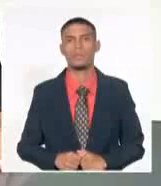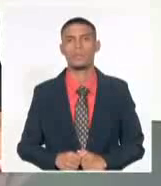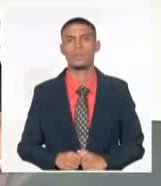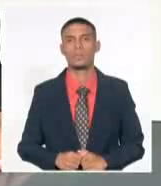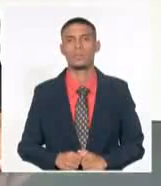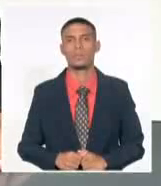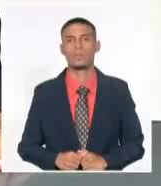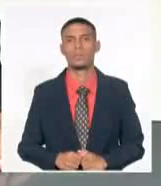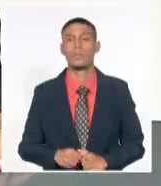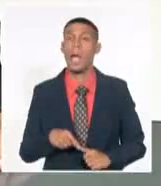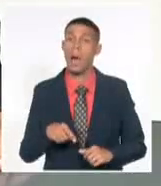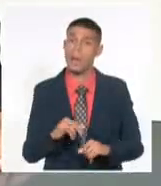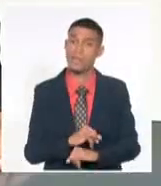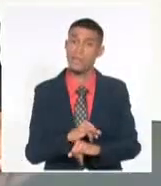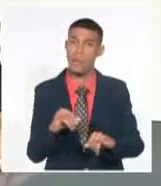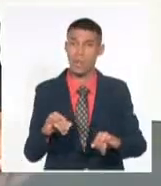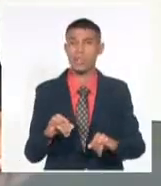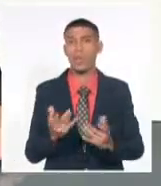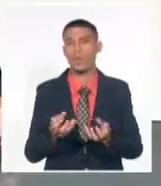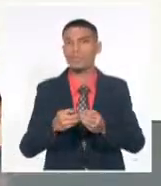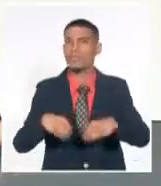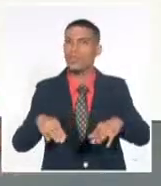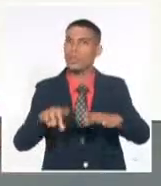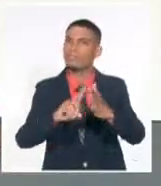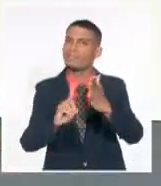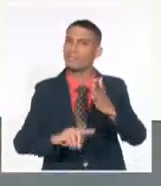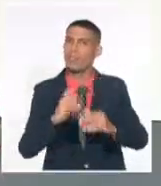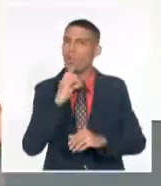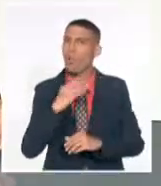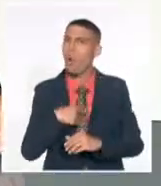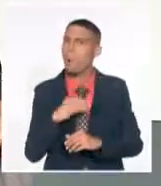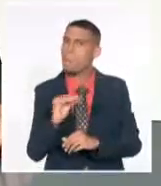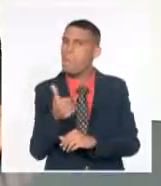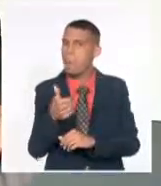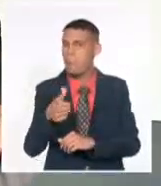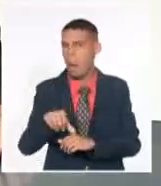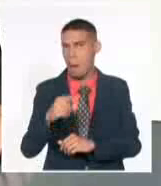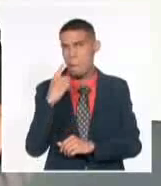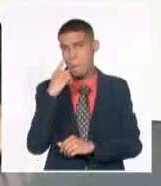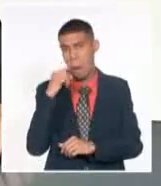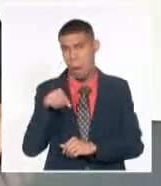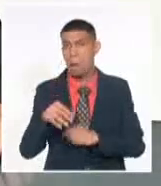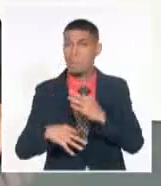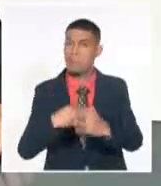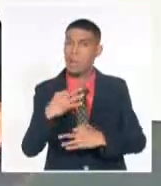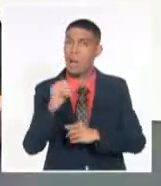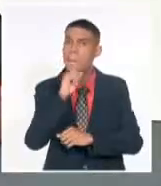a continuación Les propongo actualizarnos sobre el comportamiento de la generación del sistema electroenergia